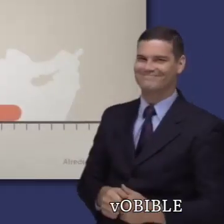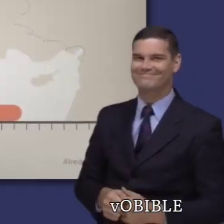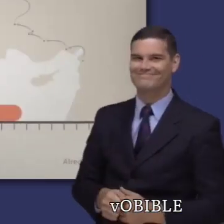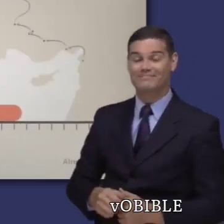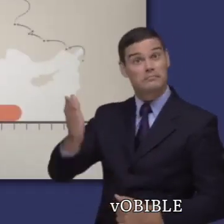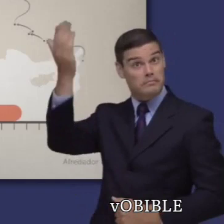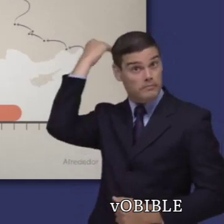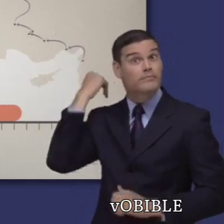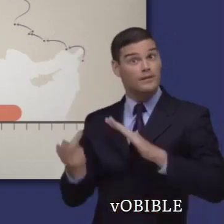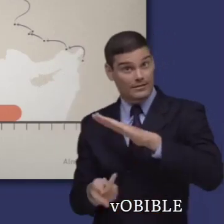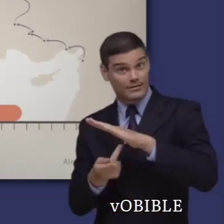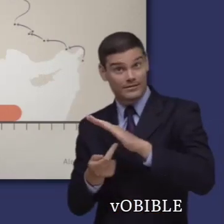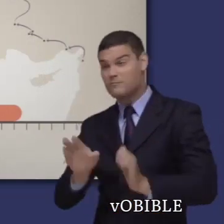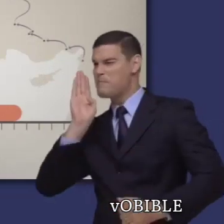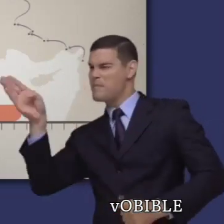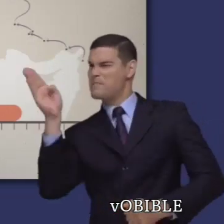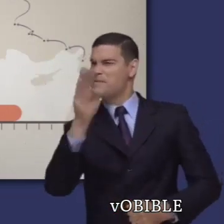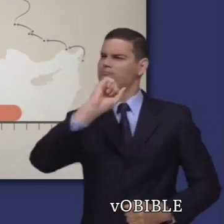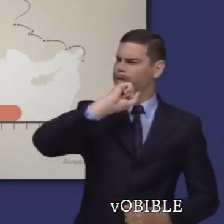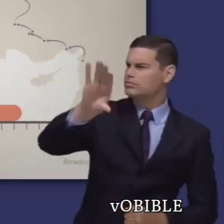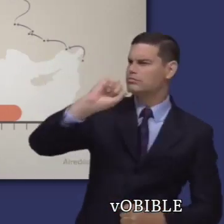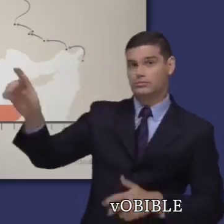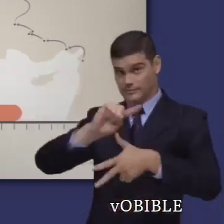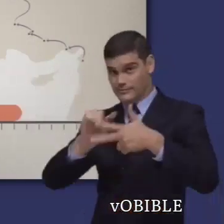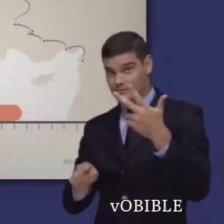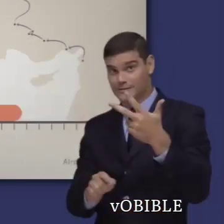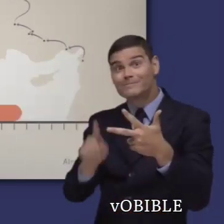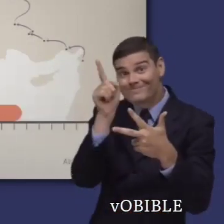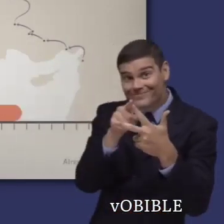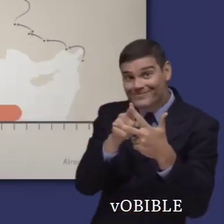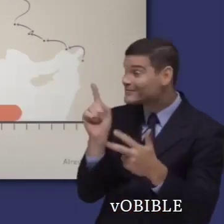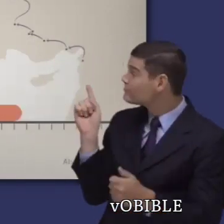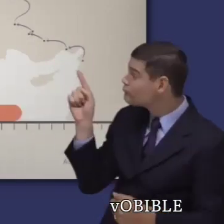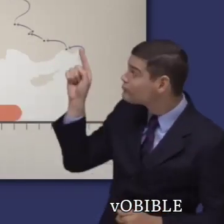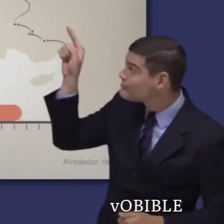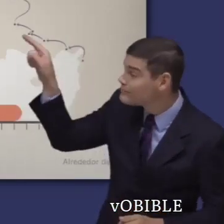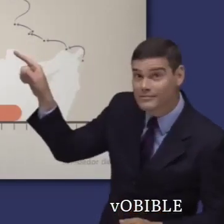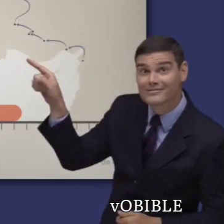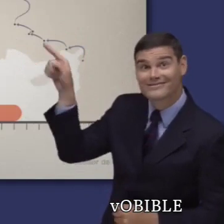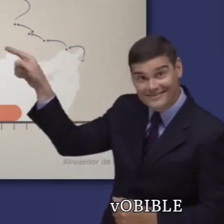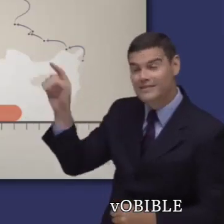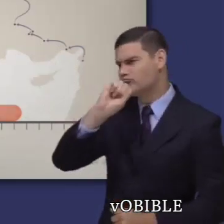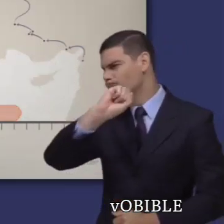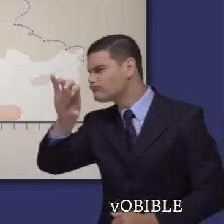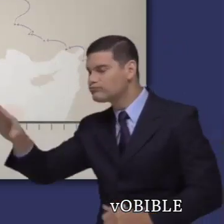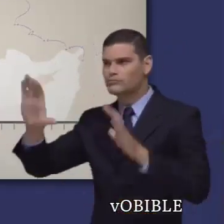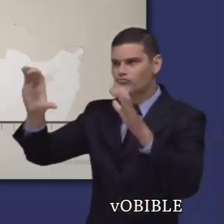Pablo estuvo en Corinto durante su segundo viaje misional y ayudó a establecer una congregación allí.